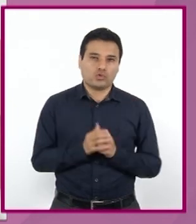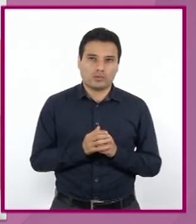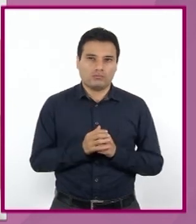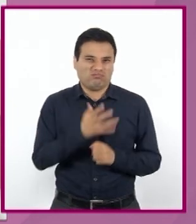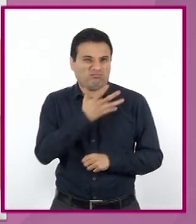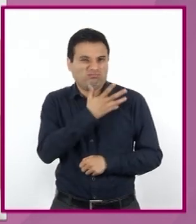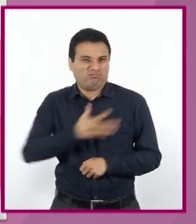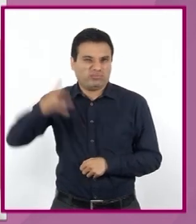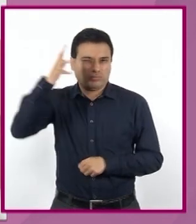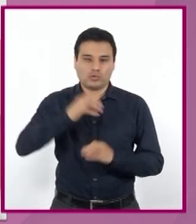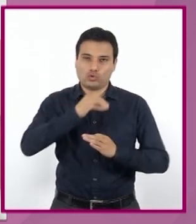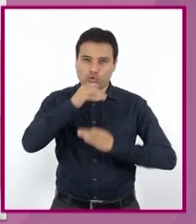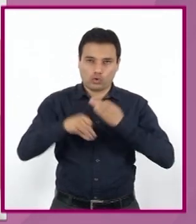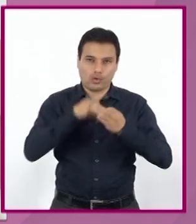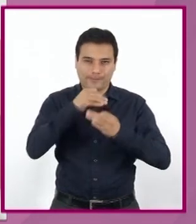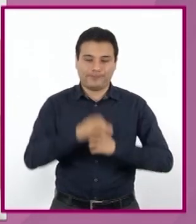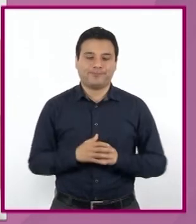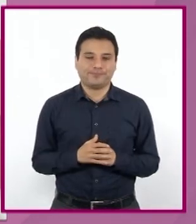demasiado, toda.